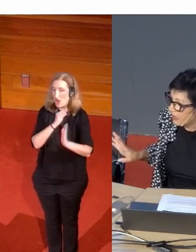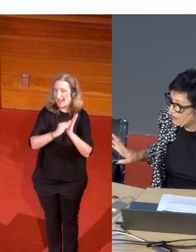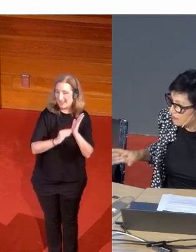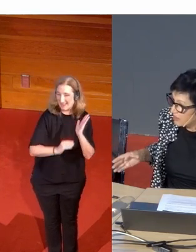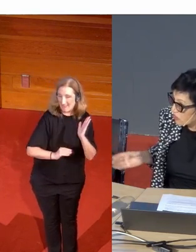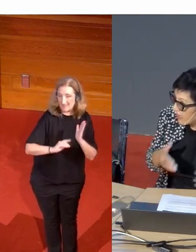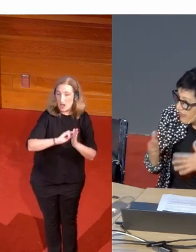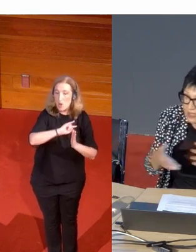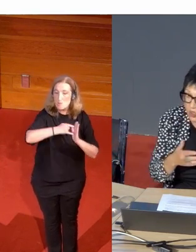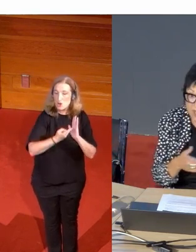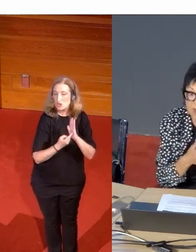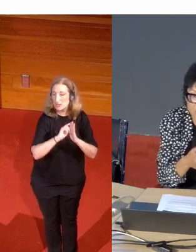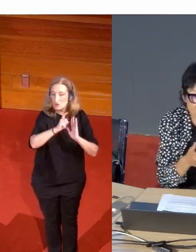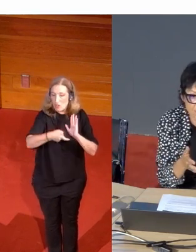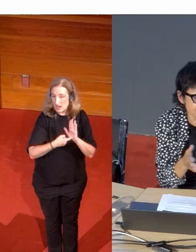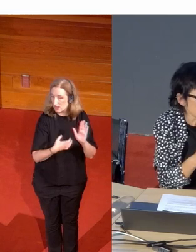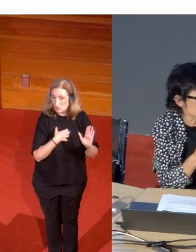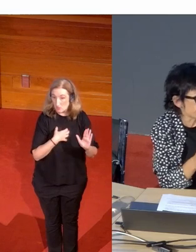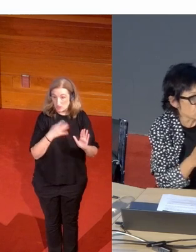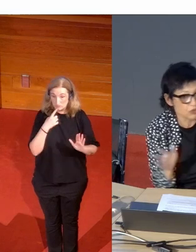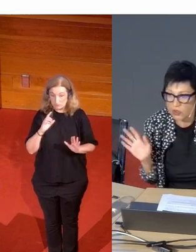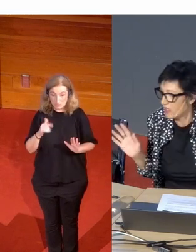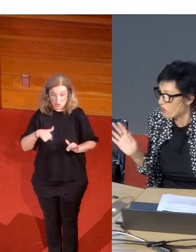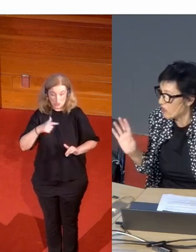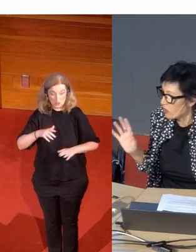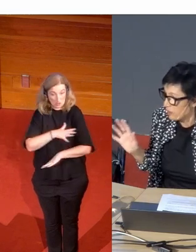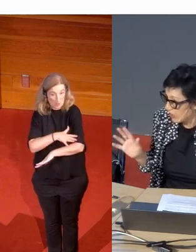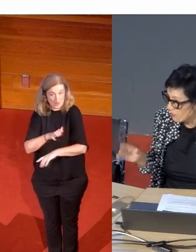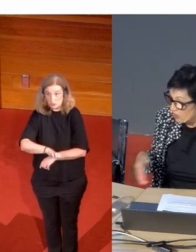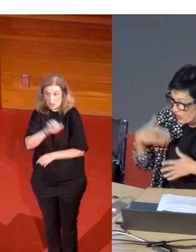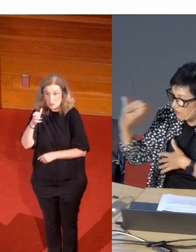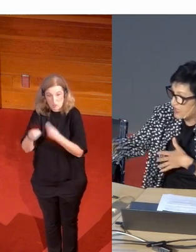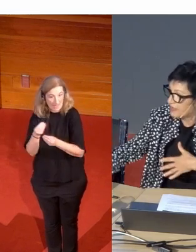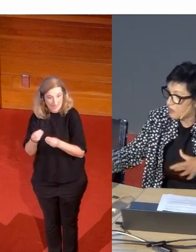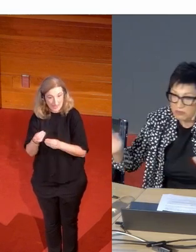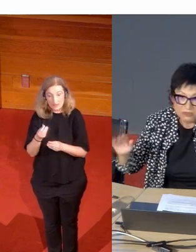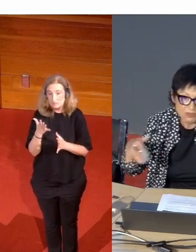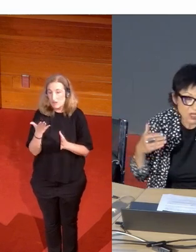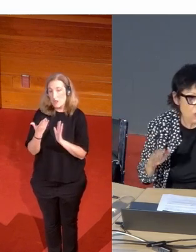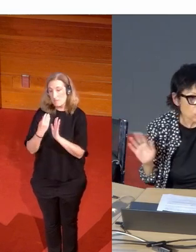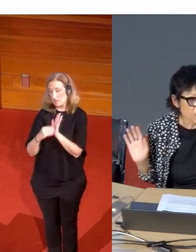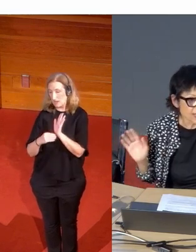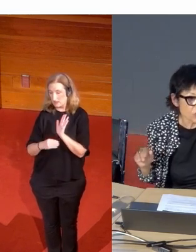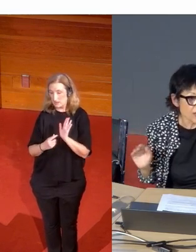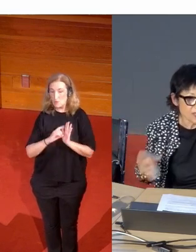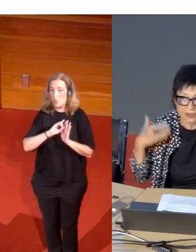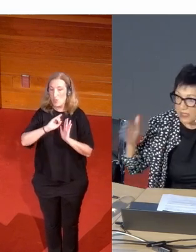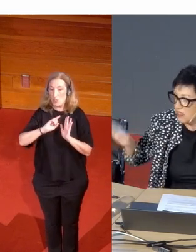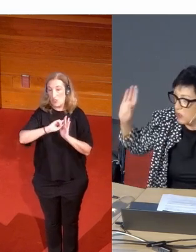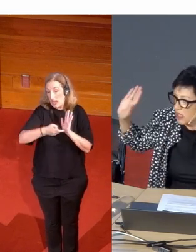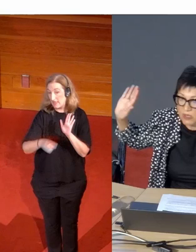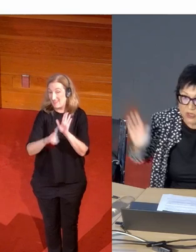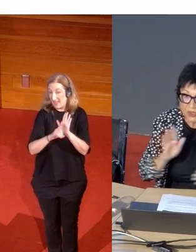proyecto de ley eso que hacen en los regímenes parlamentarios hacen nuestros gobiernos en Europa por ejemplo presentan un un decreto de